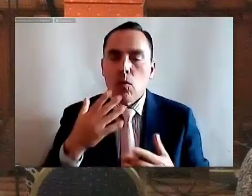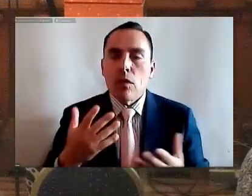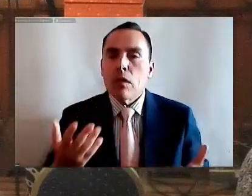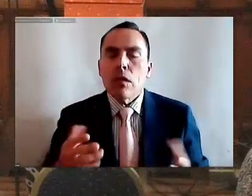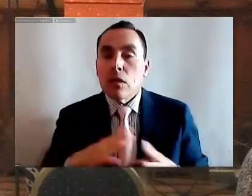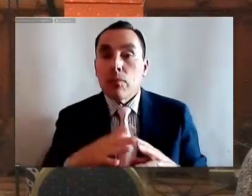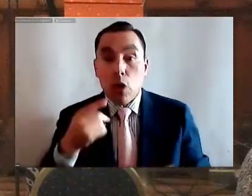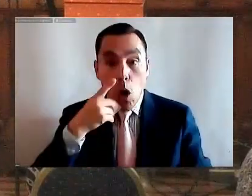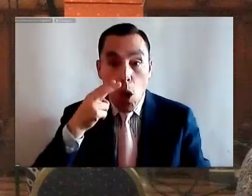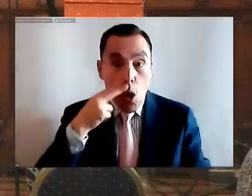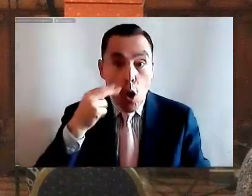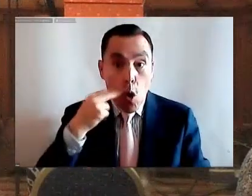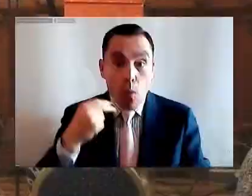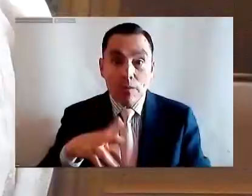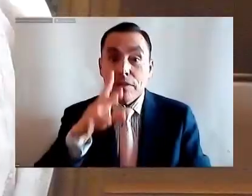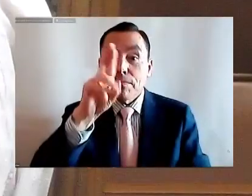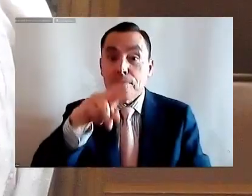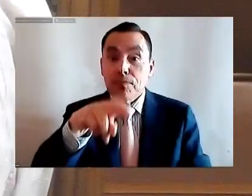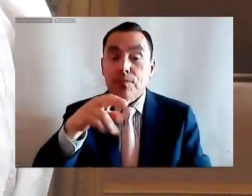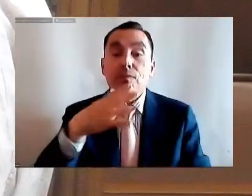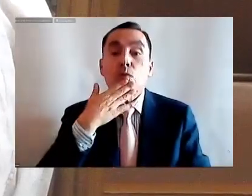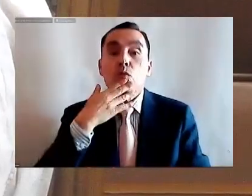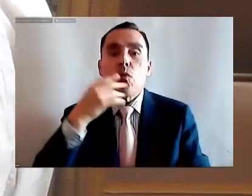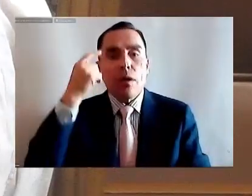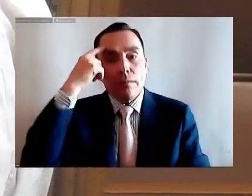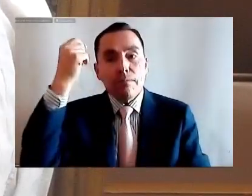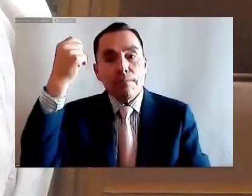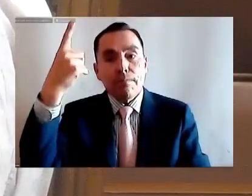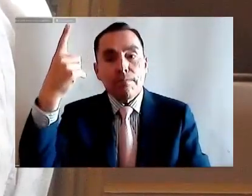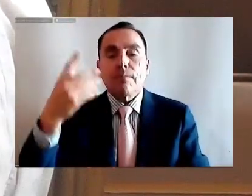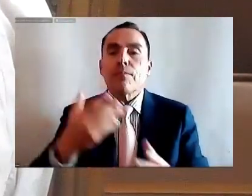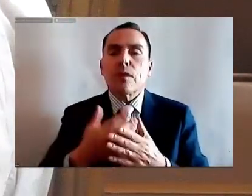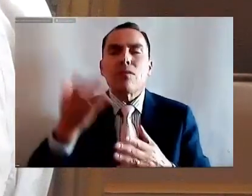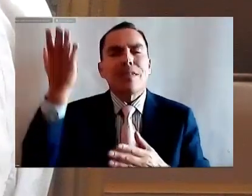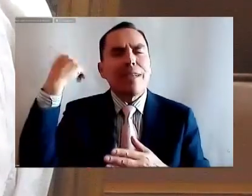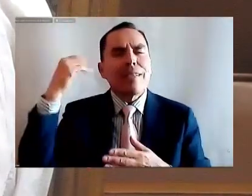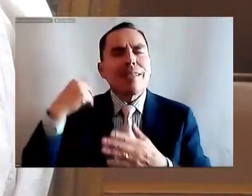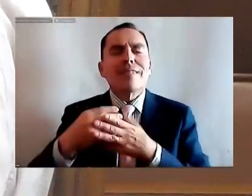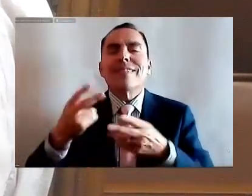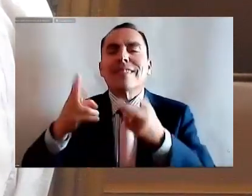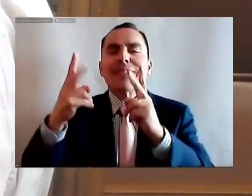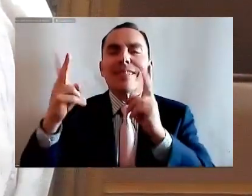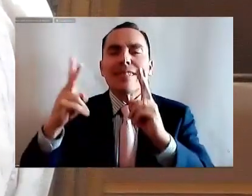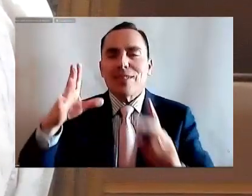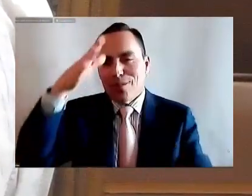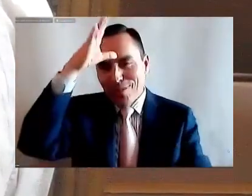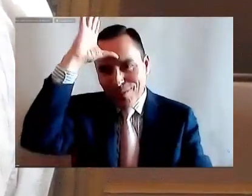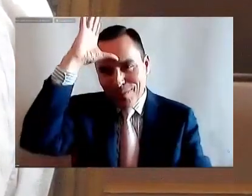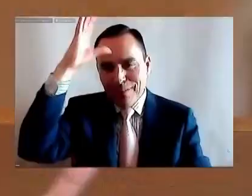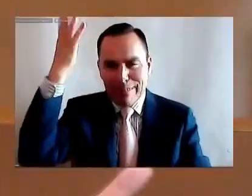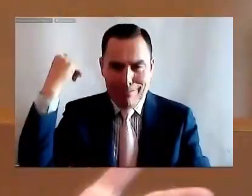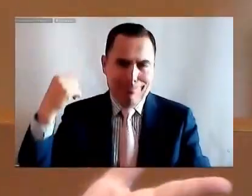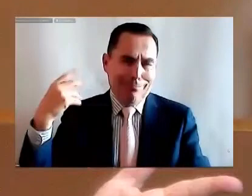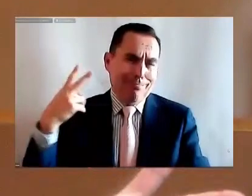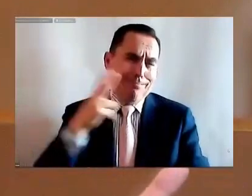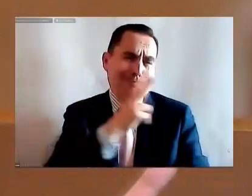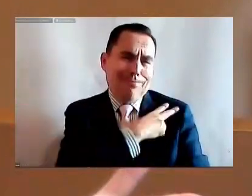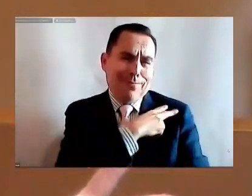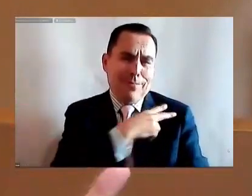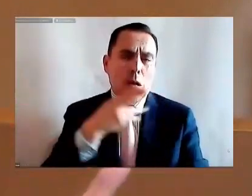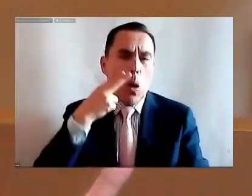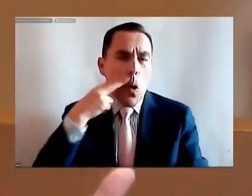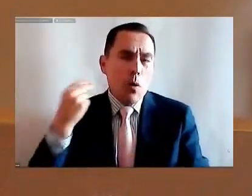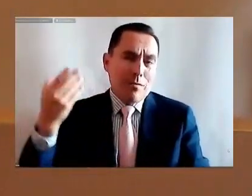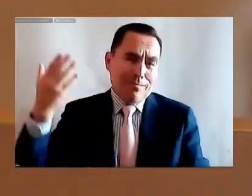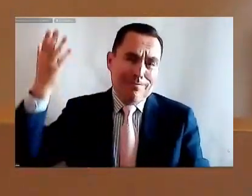bueno, evidentemente un criterio viene del derecho romano, etcétera, pero es un criterio patriarcal, ¿no? Digamos, el hombre razonable. ¿Qué